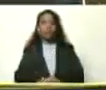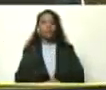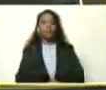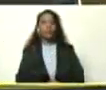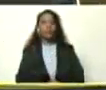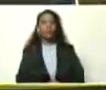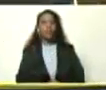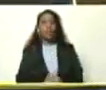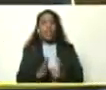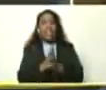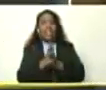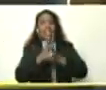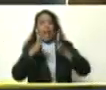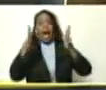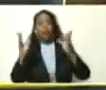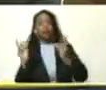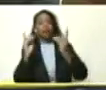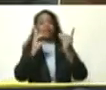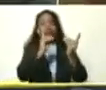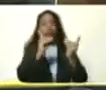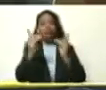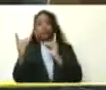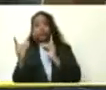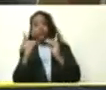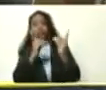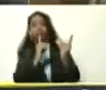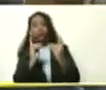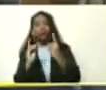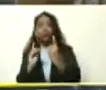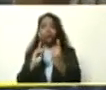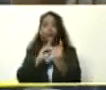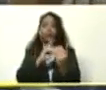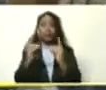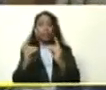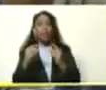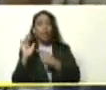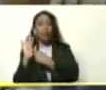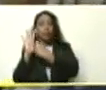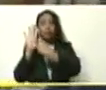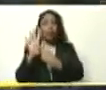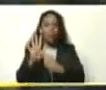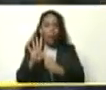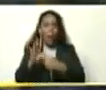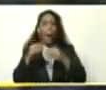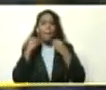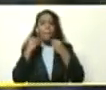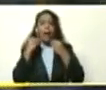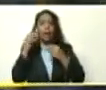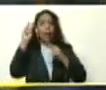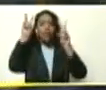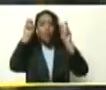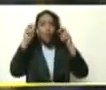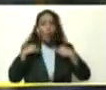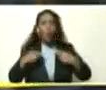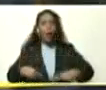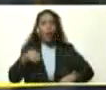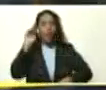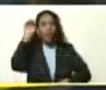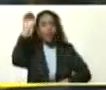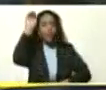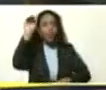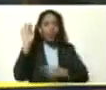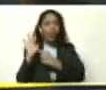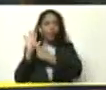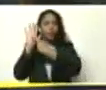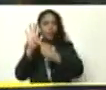en un gran diálogo, que es lo que está planteado, para que nazca una nueva humanidad de destino compartido. Lo que está planteado es un